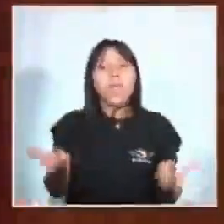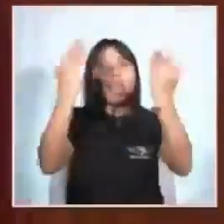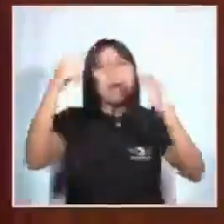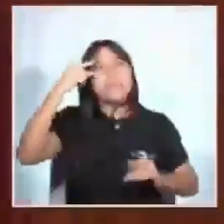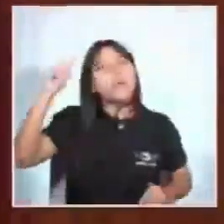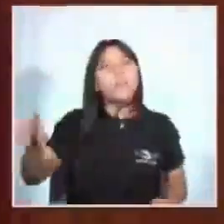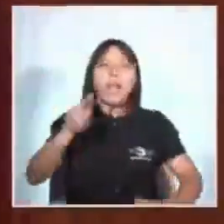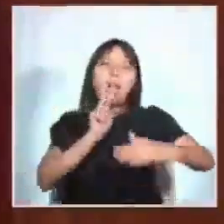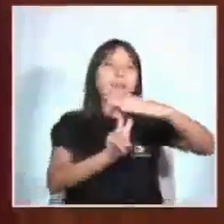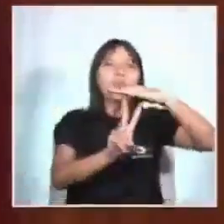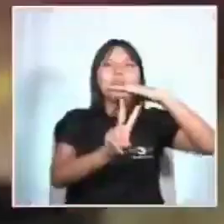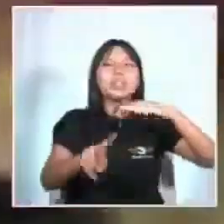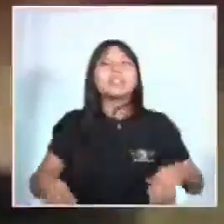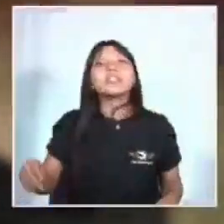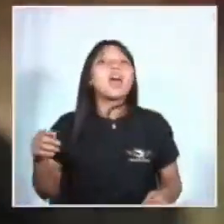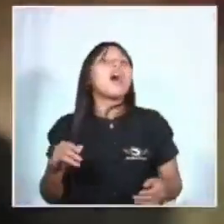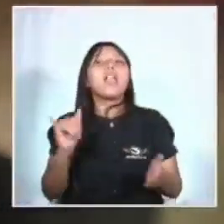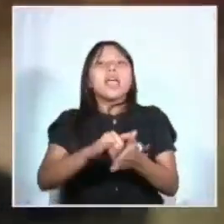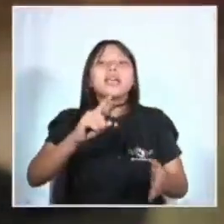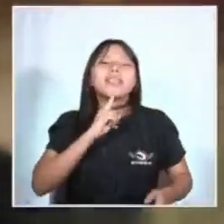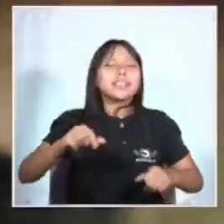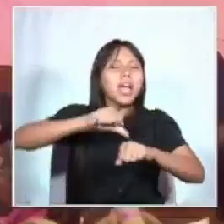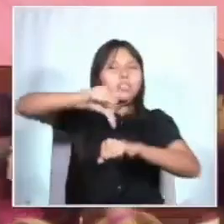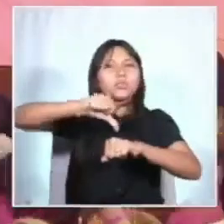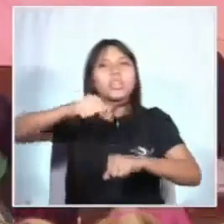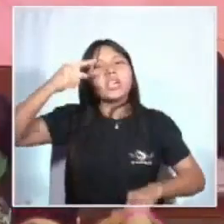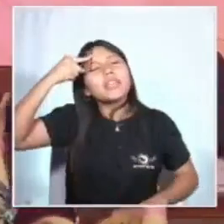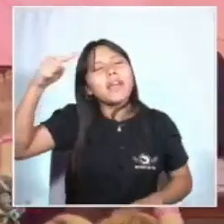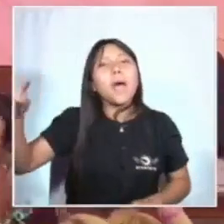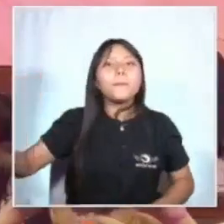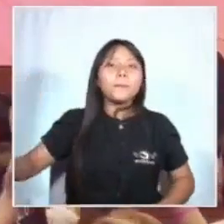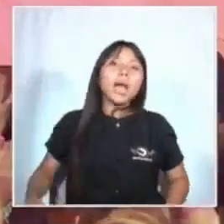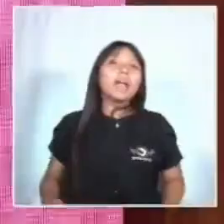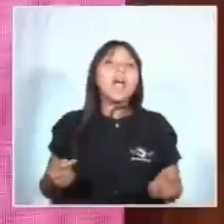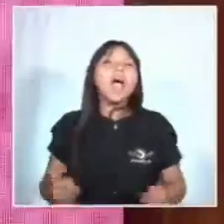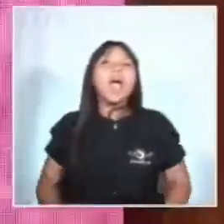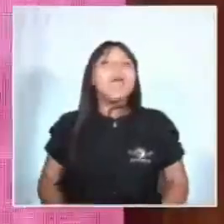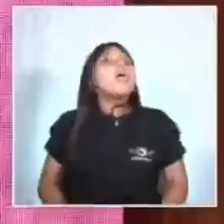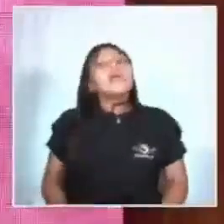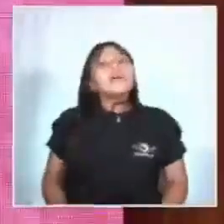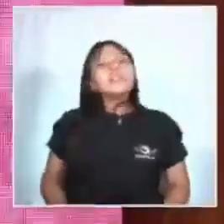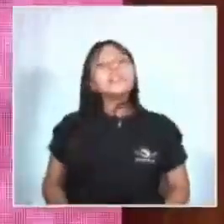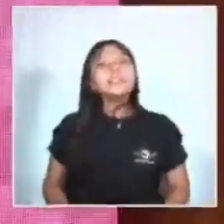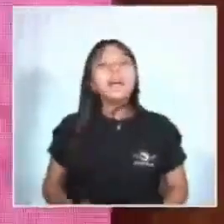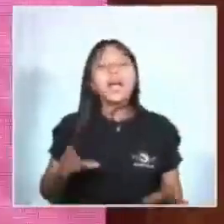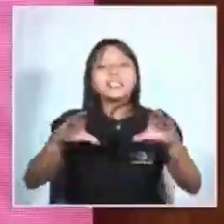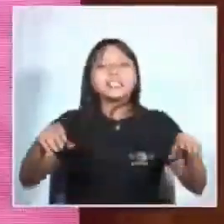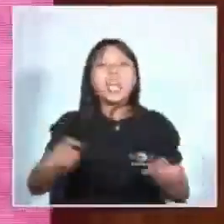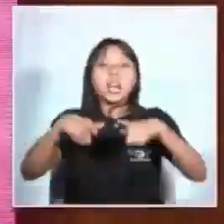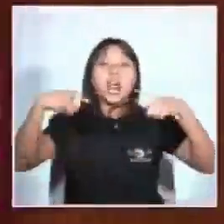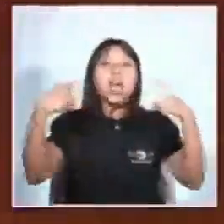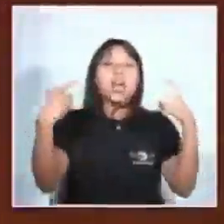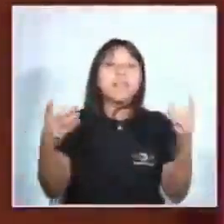para profetizar que estás ungida para poseer las puertas de tus enemigos. No vas